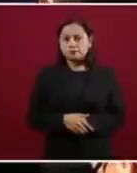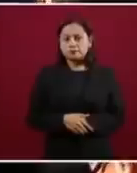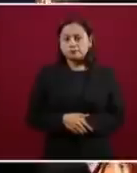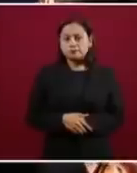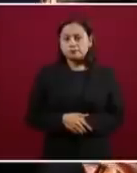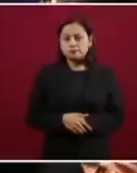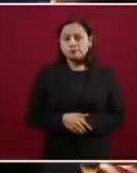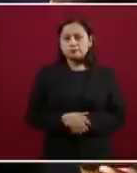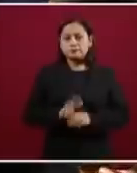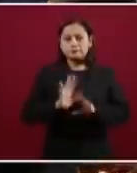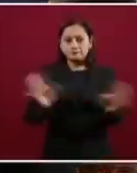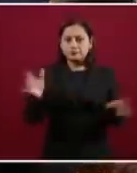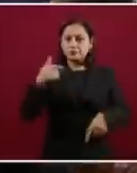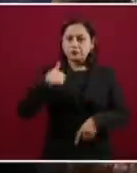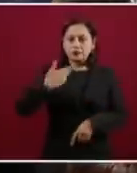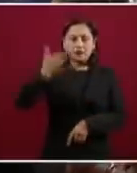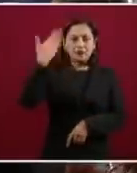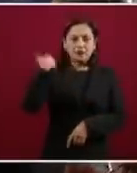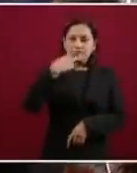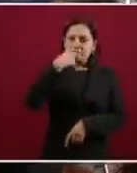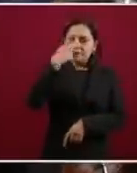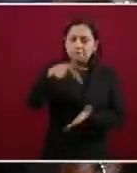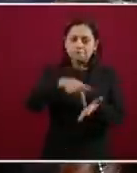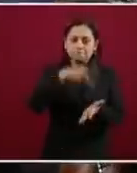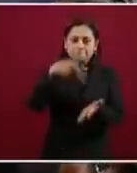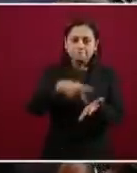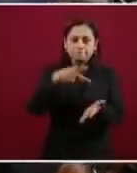Ya lo he dicho y lo repito.